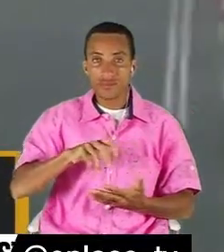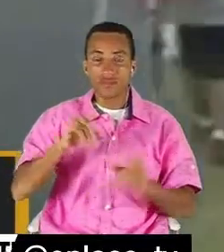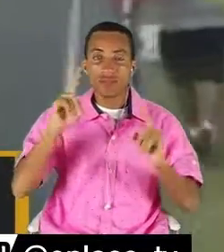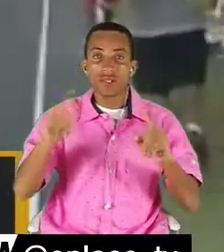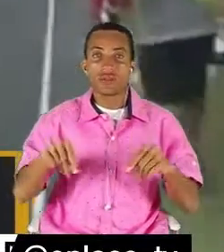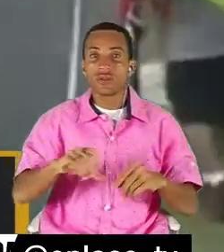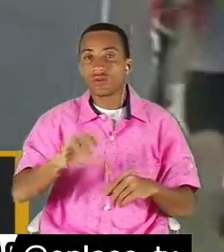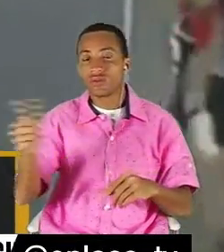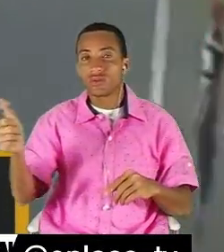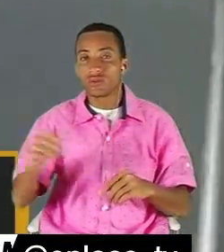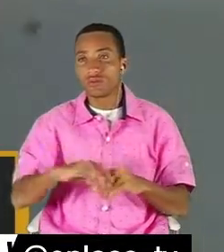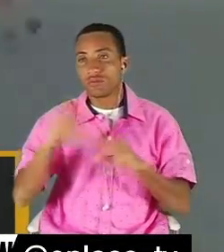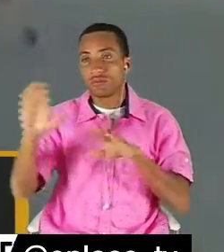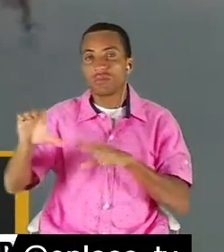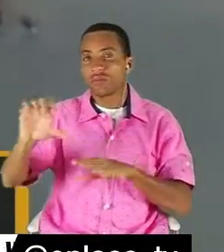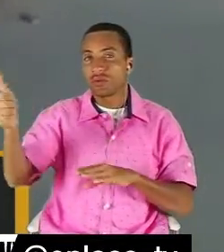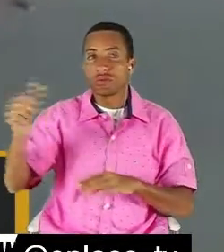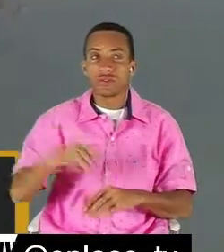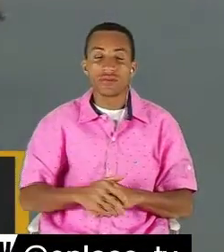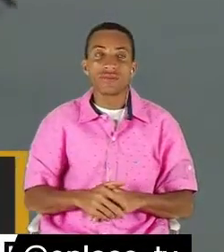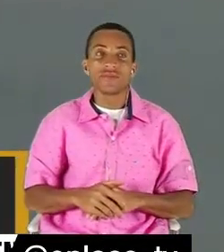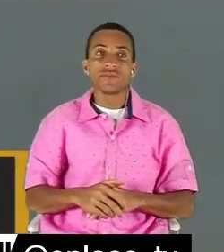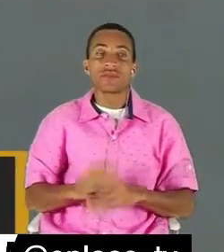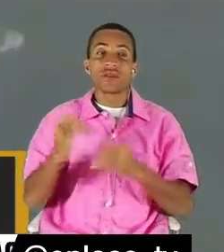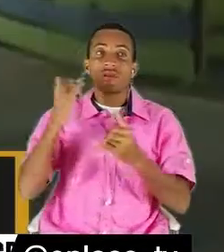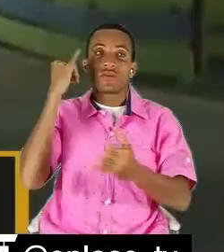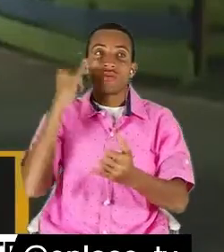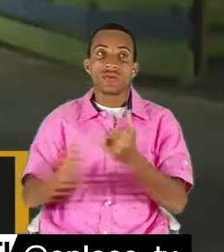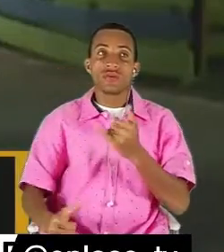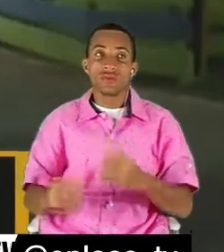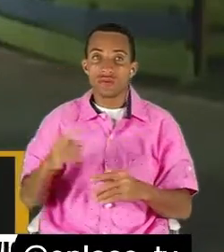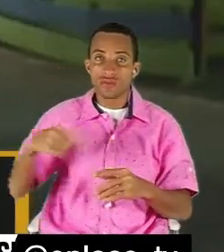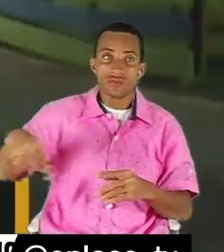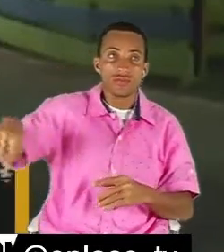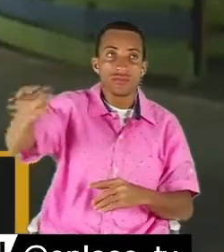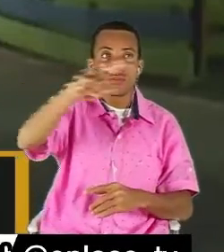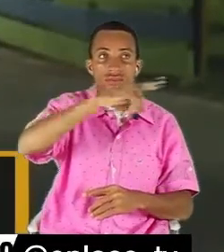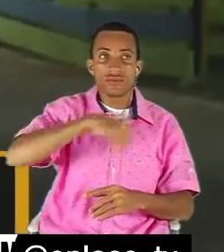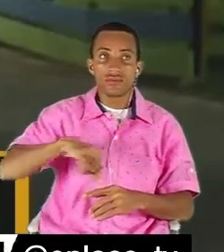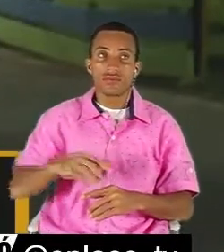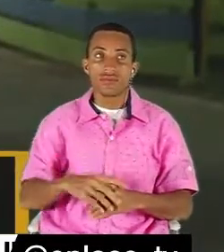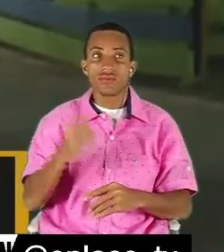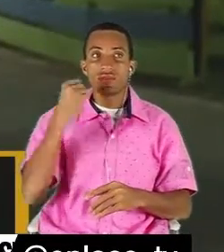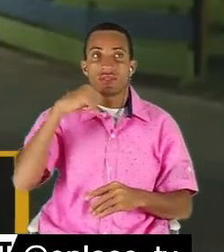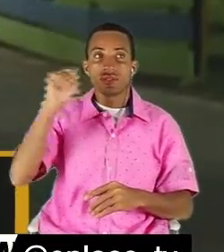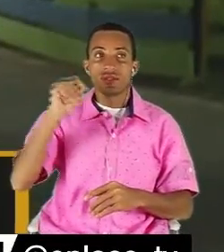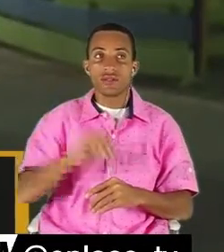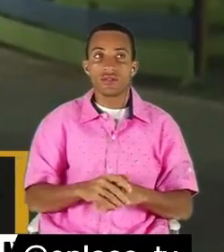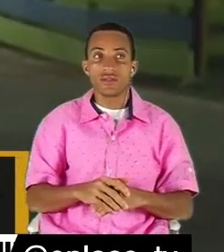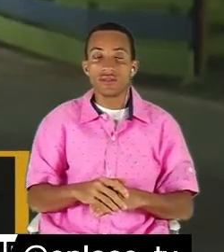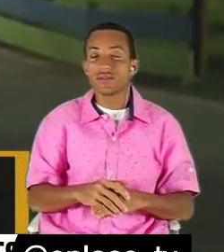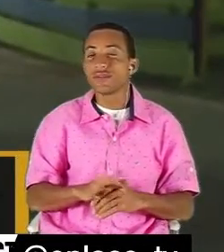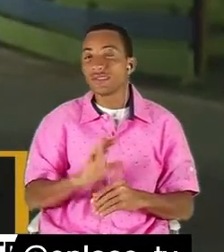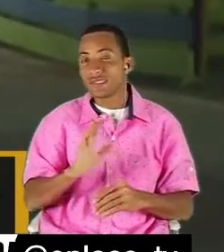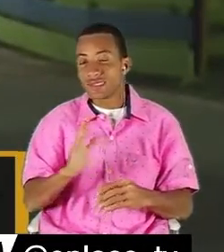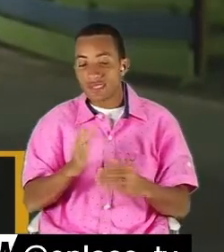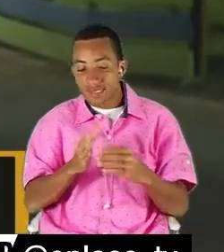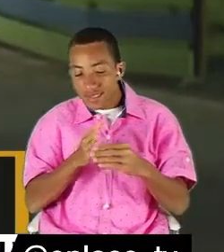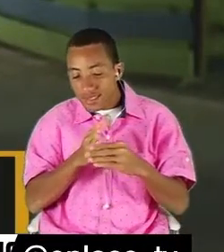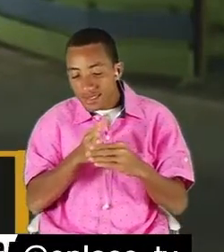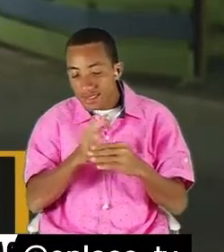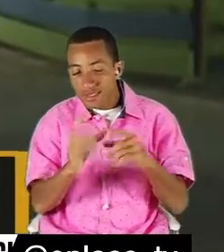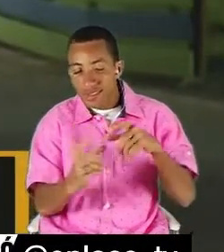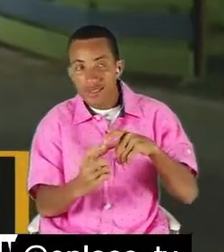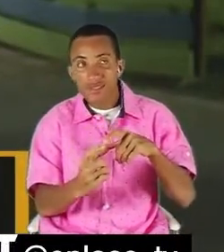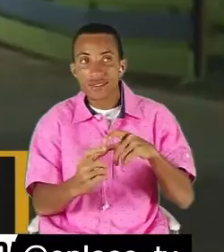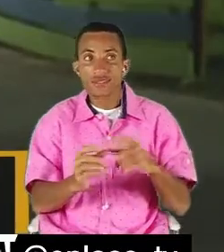de otra delegación. Donde al final el último remate me ganó fue como por media llanta el segundo puesto y